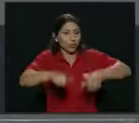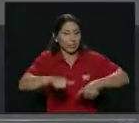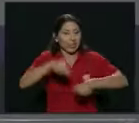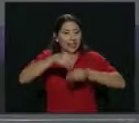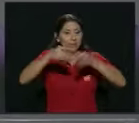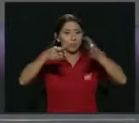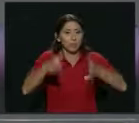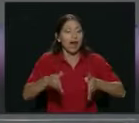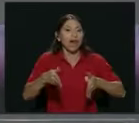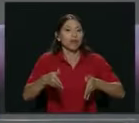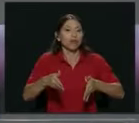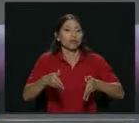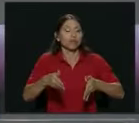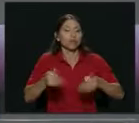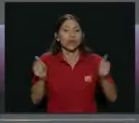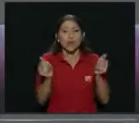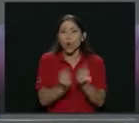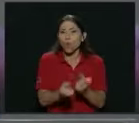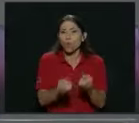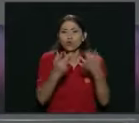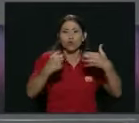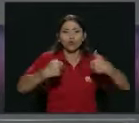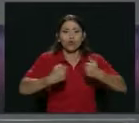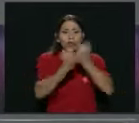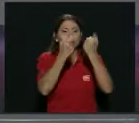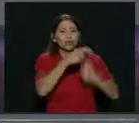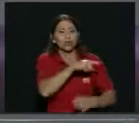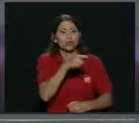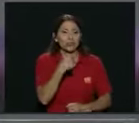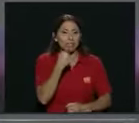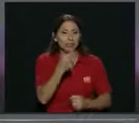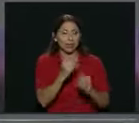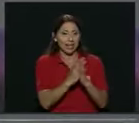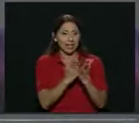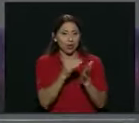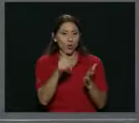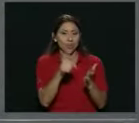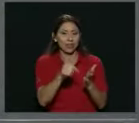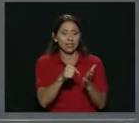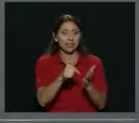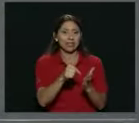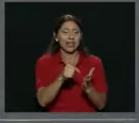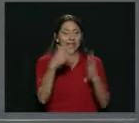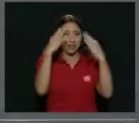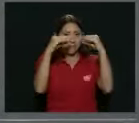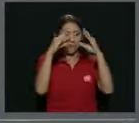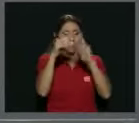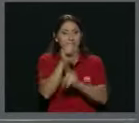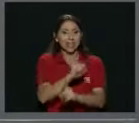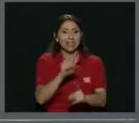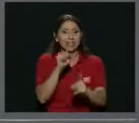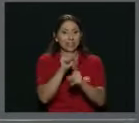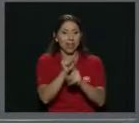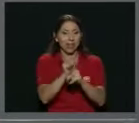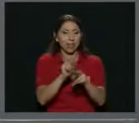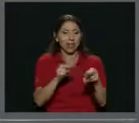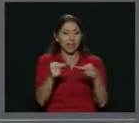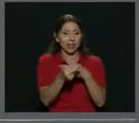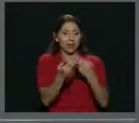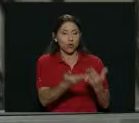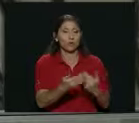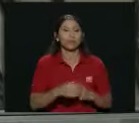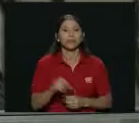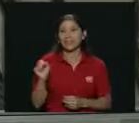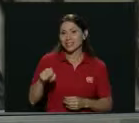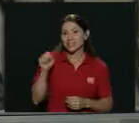Precisamente coincide el diputado con muchos de los retos que ustedes mencionan en el documento que hizo el informe del Estado de la Región sobre el tema.